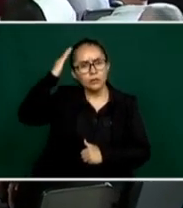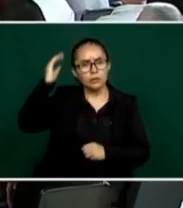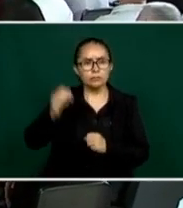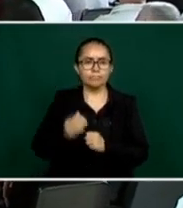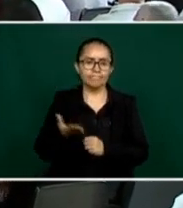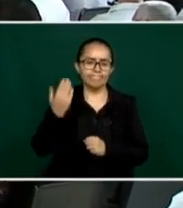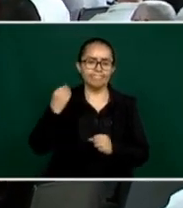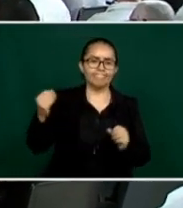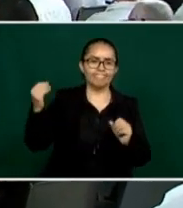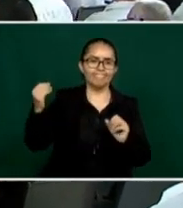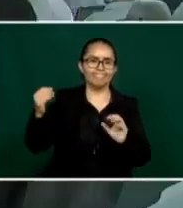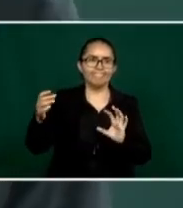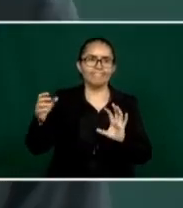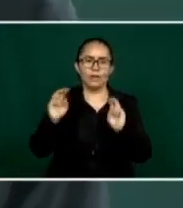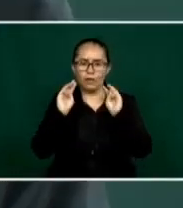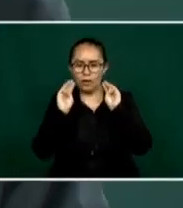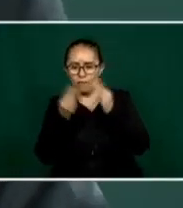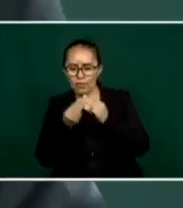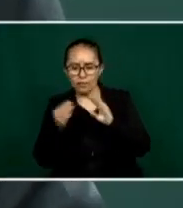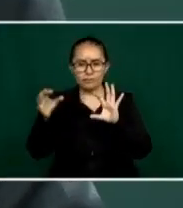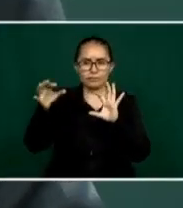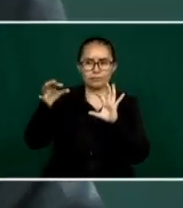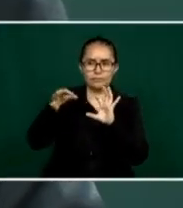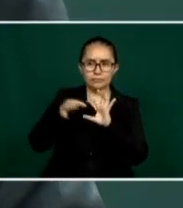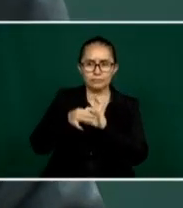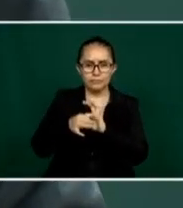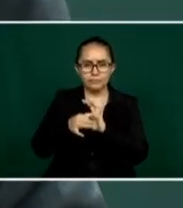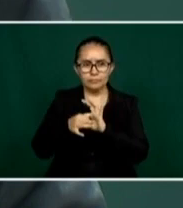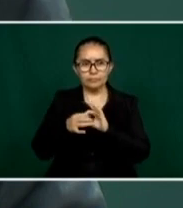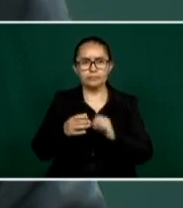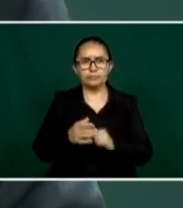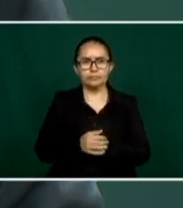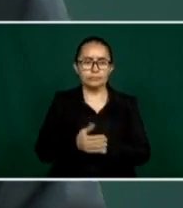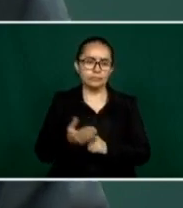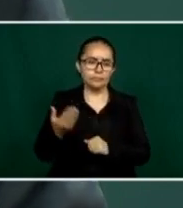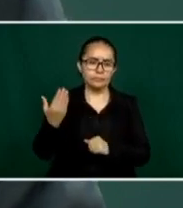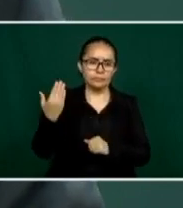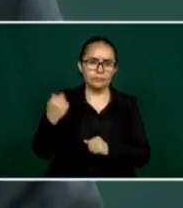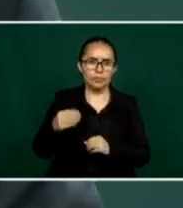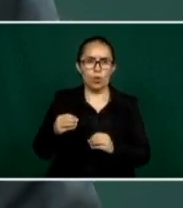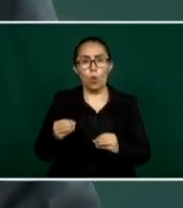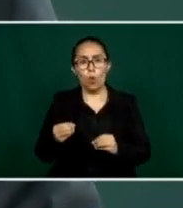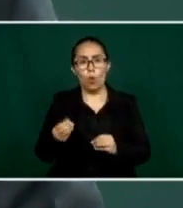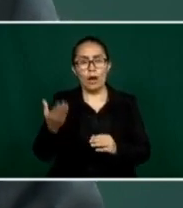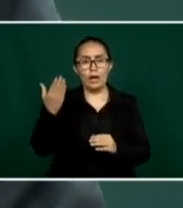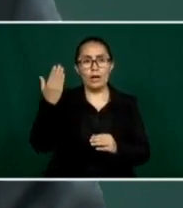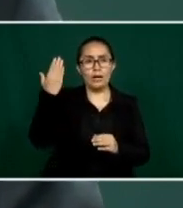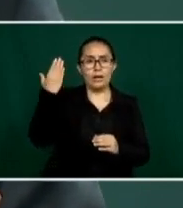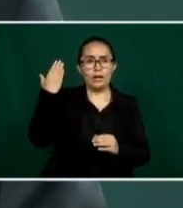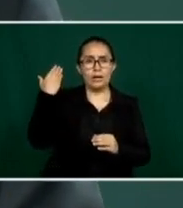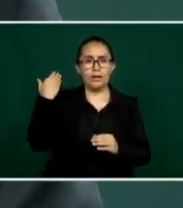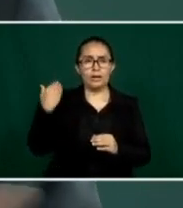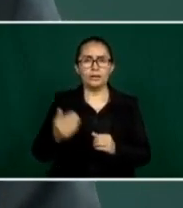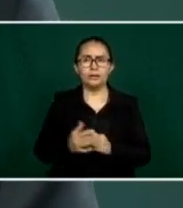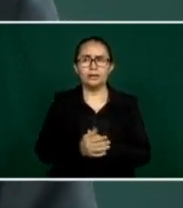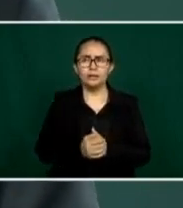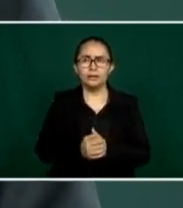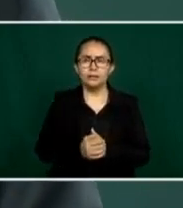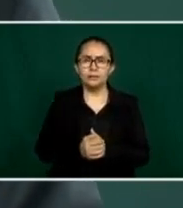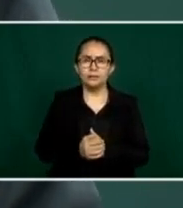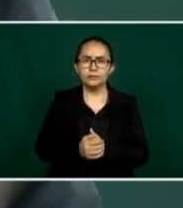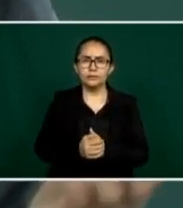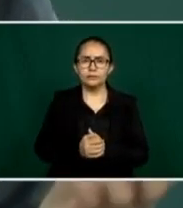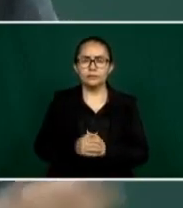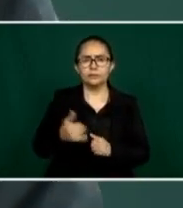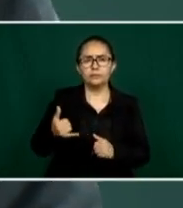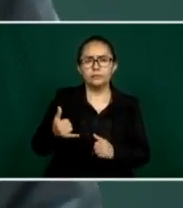involucradas en la delincuencia. ¿O había a nivel esta federal, asociación delictuosa?